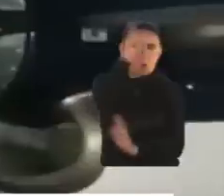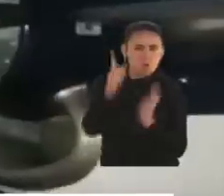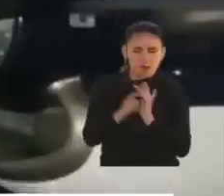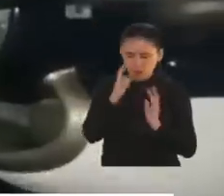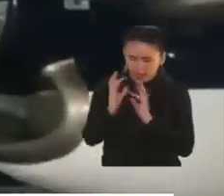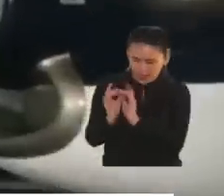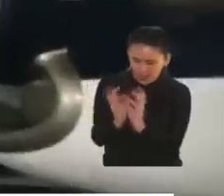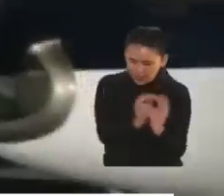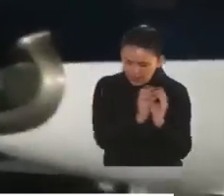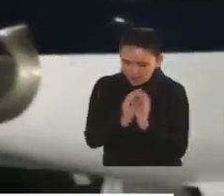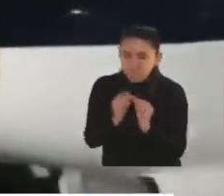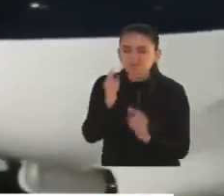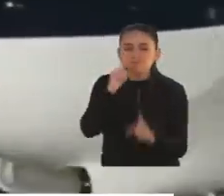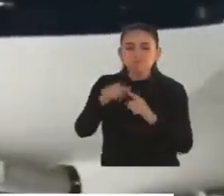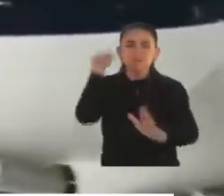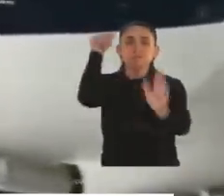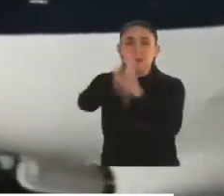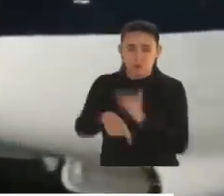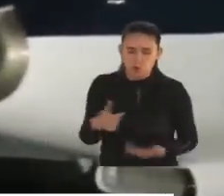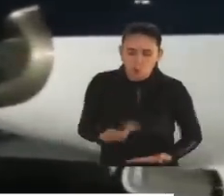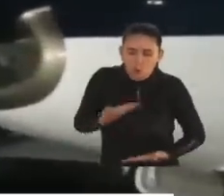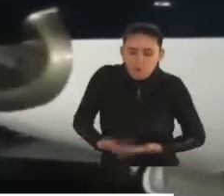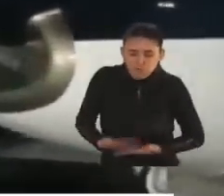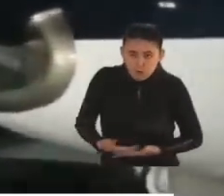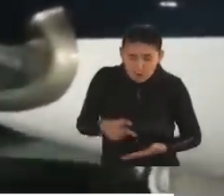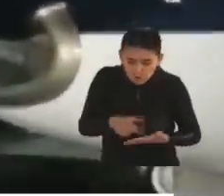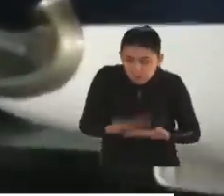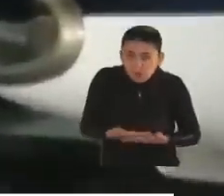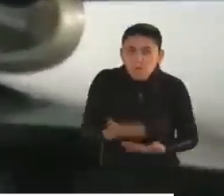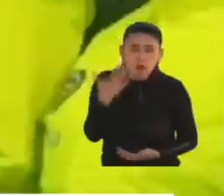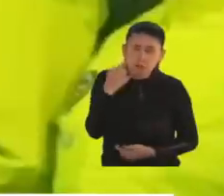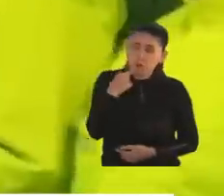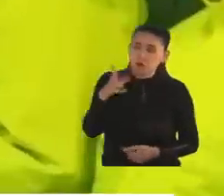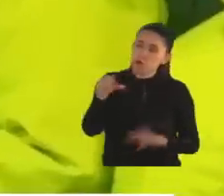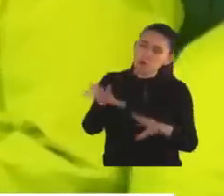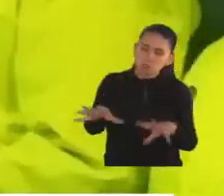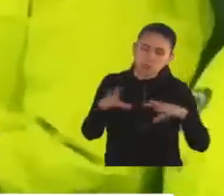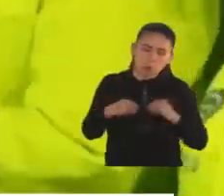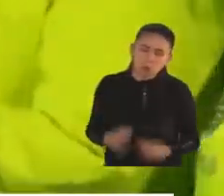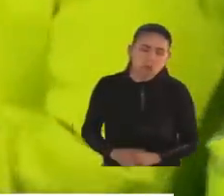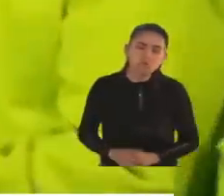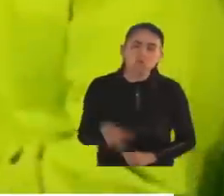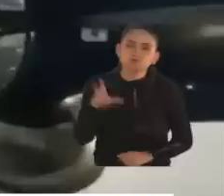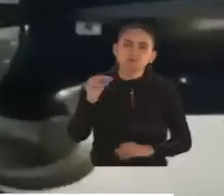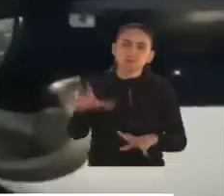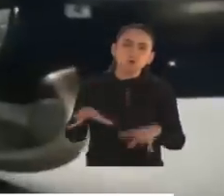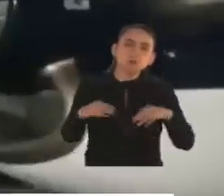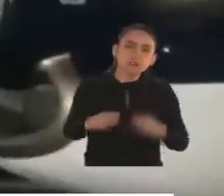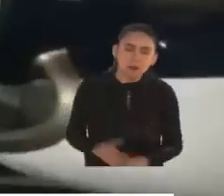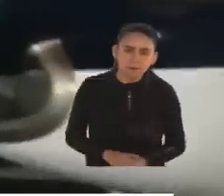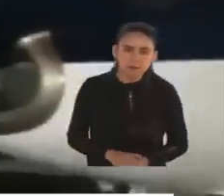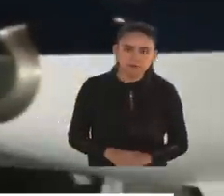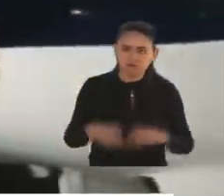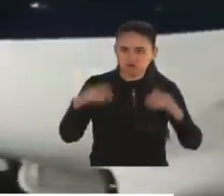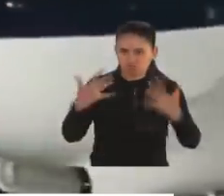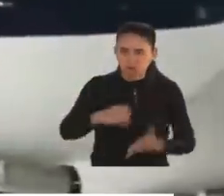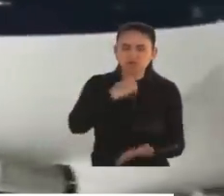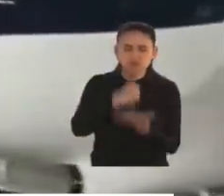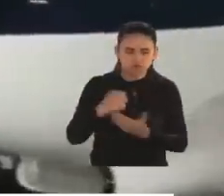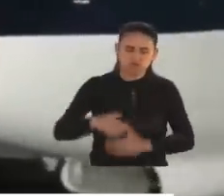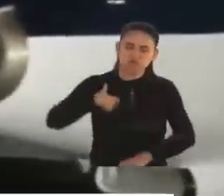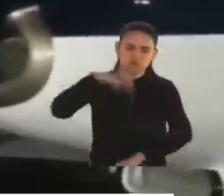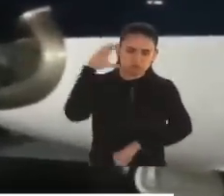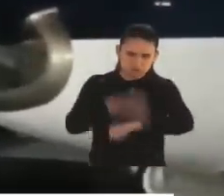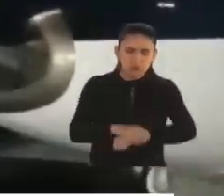declaró inocente. Esta es una parte de la audiencia de legalización de cargos y también de imputación, de legalización de captura e imputación de